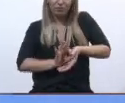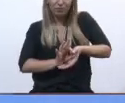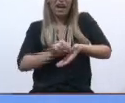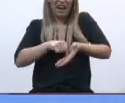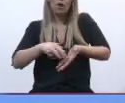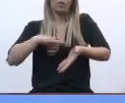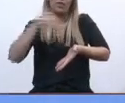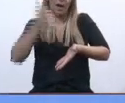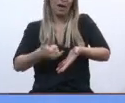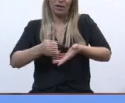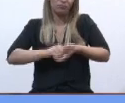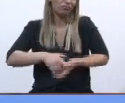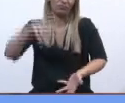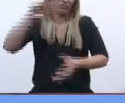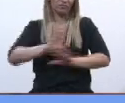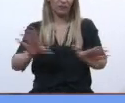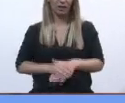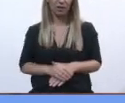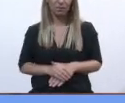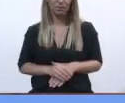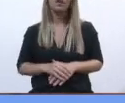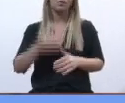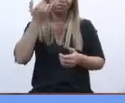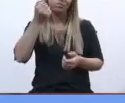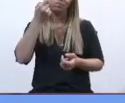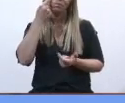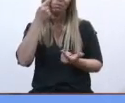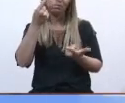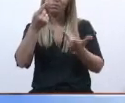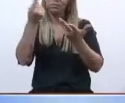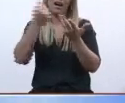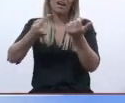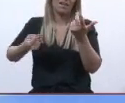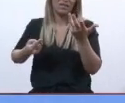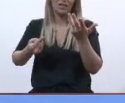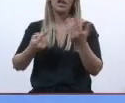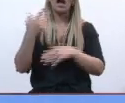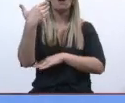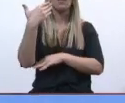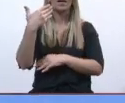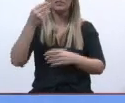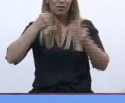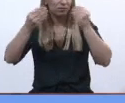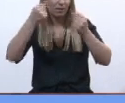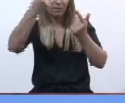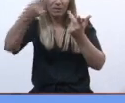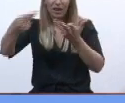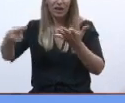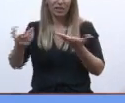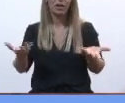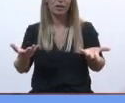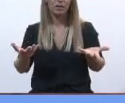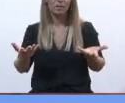Hemos escuchado a importantes constituyentes, presidenta, en las audiencias, y a importantes